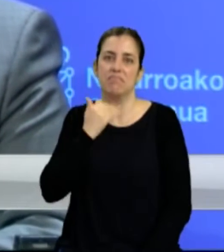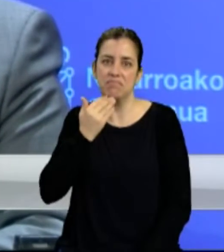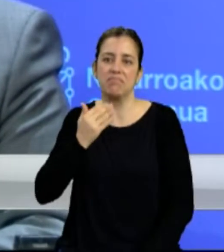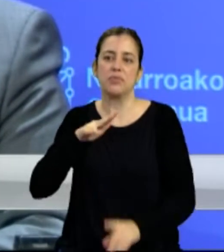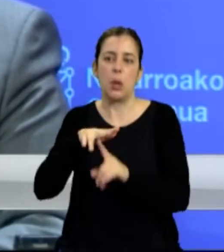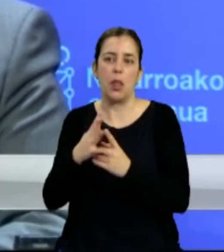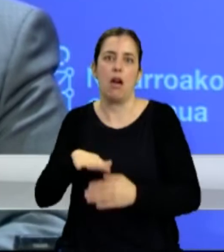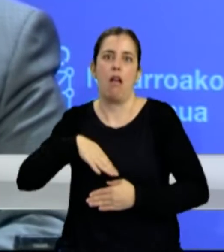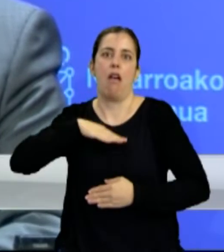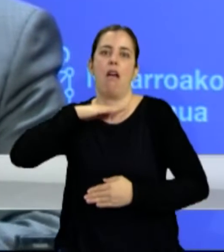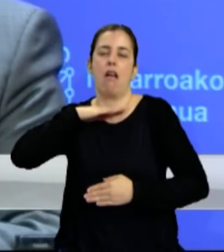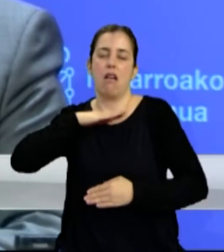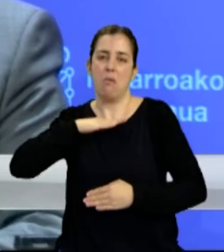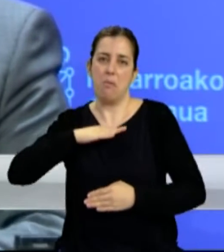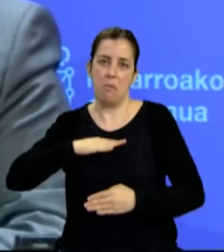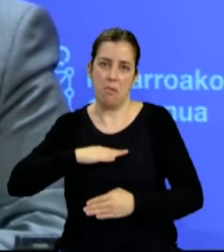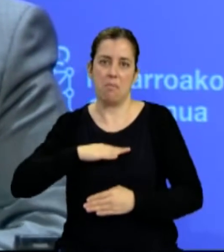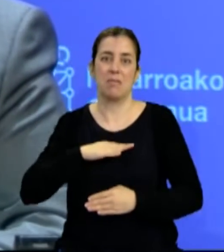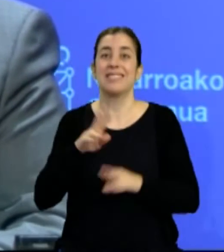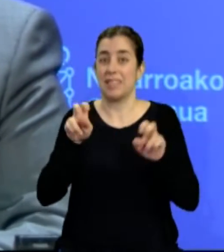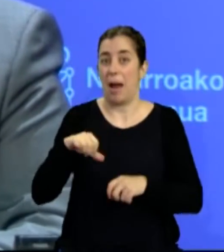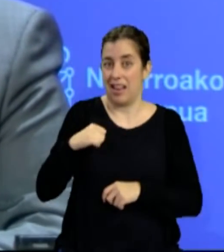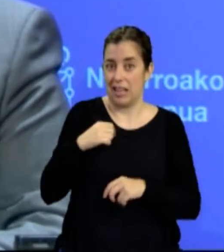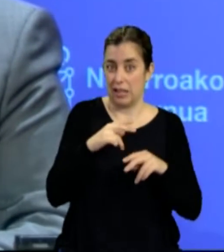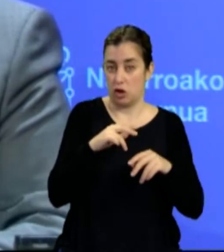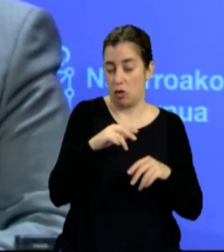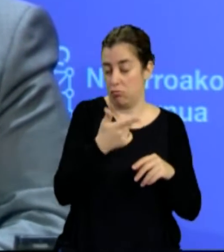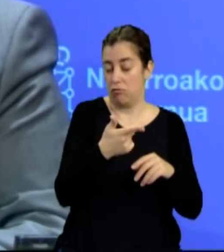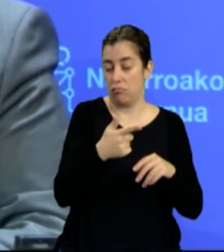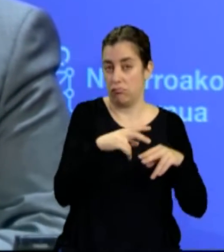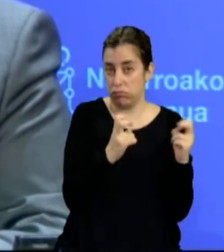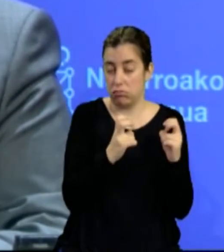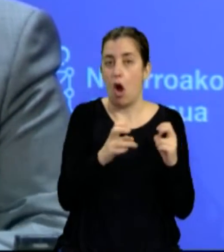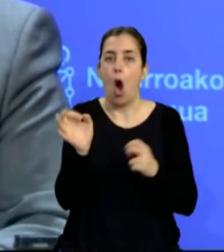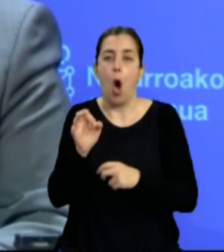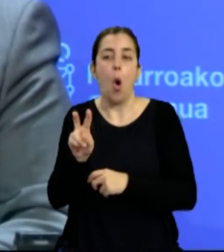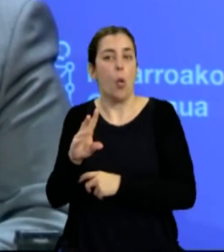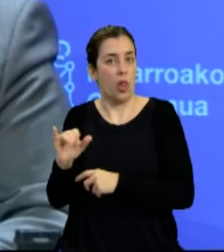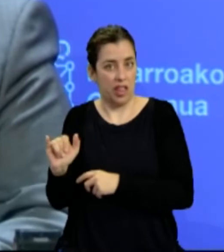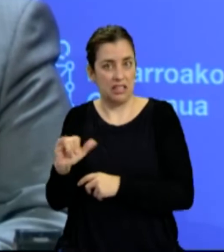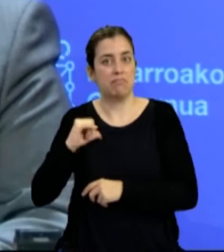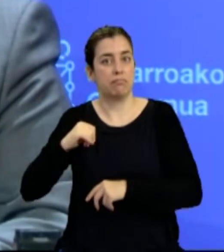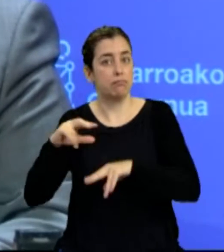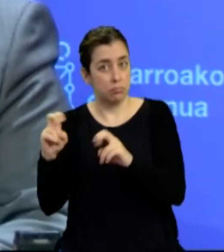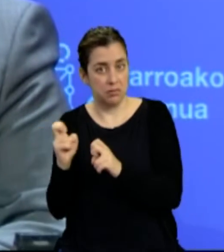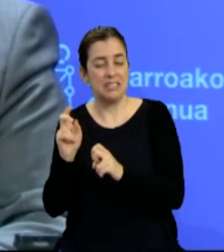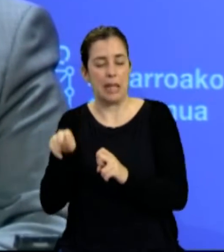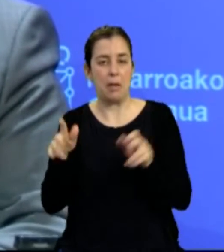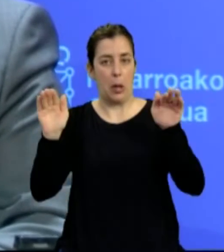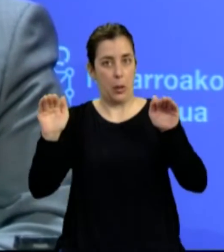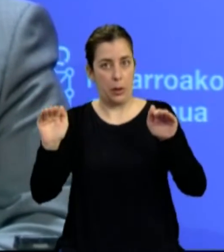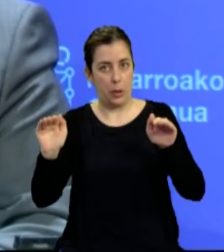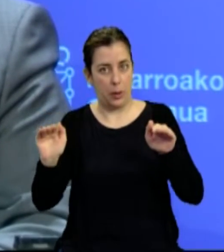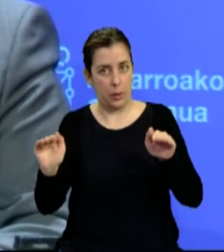materia de ingresos como en materia también de ingresos en UCI, como también afortunadamente, y es lo que nos motiva a todos, es evitar en este caso que